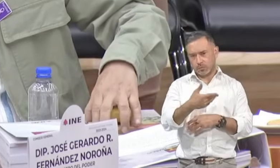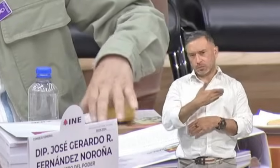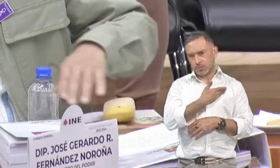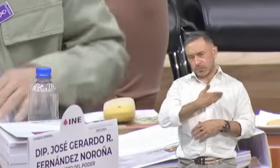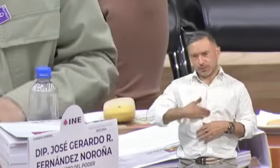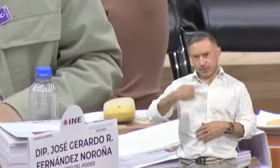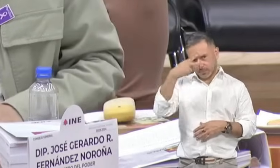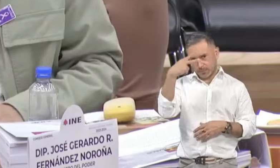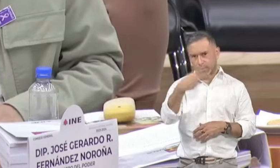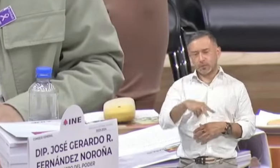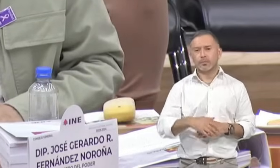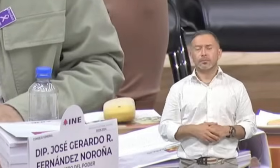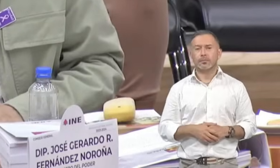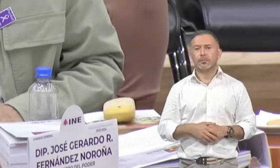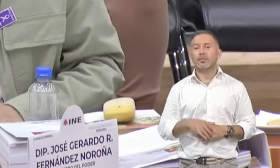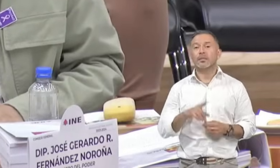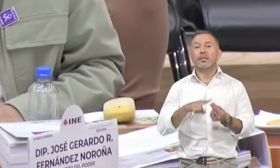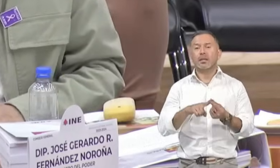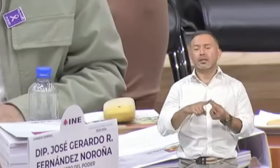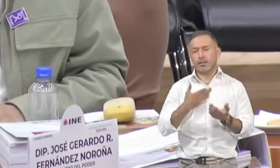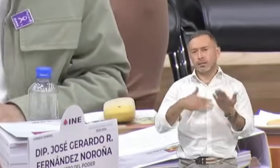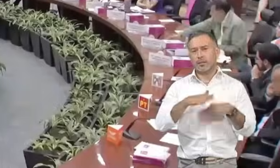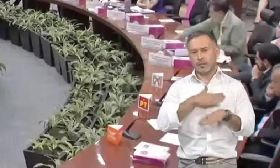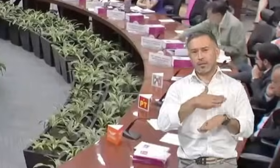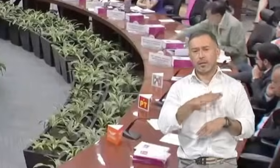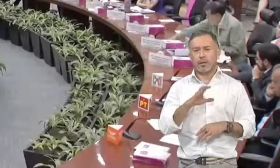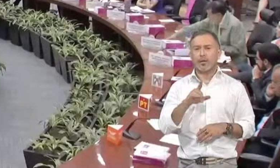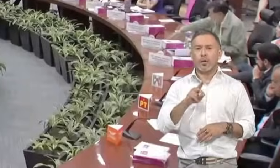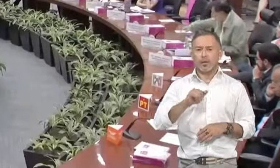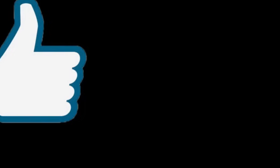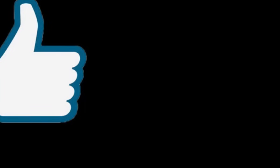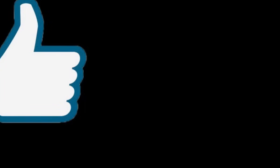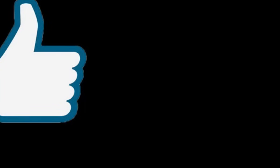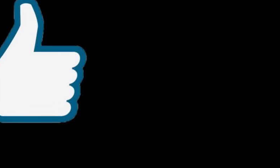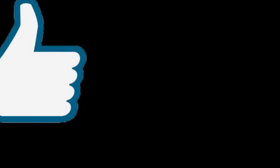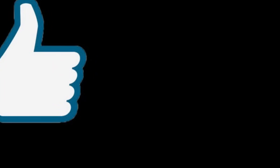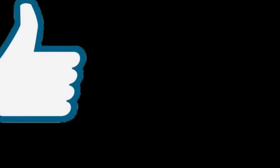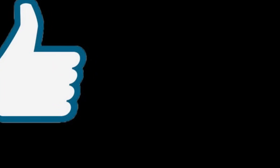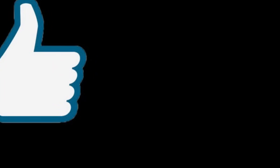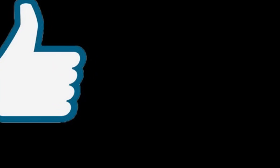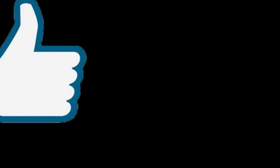de la República. Y será Claudia Sheinbaum Pardo. Gracias. ¿Alguien más?